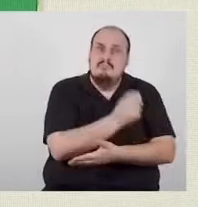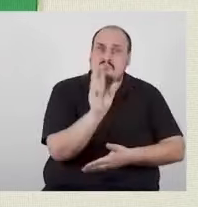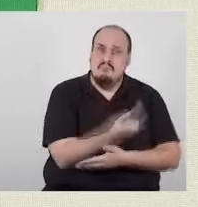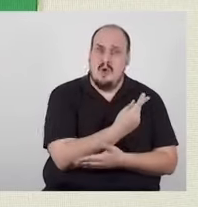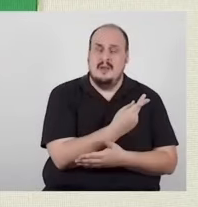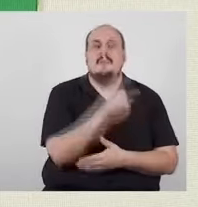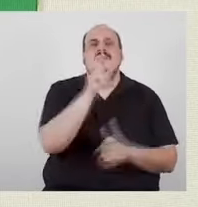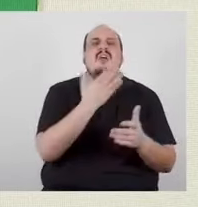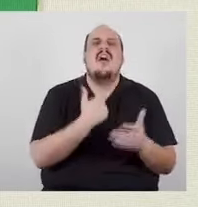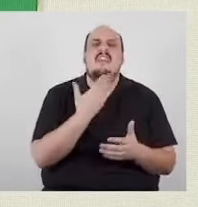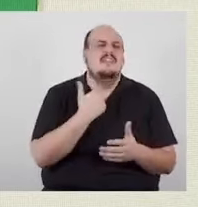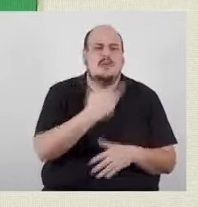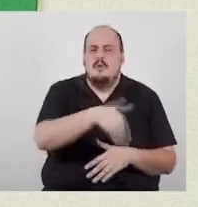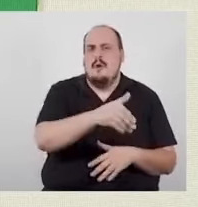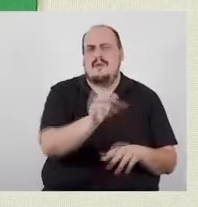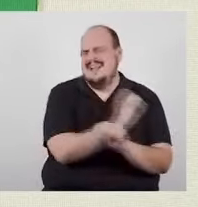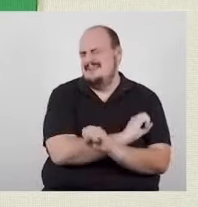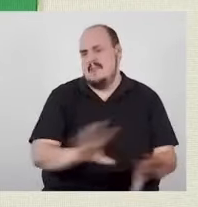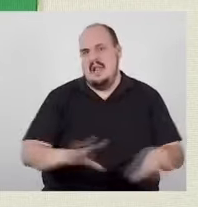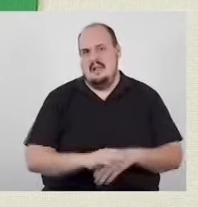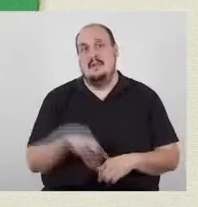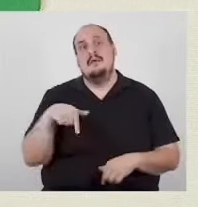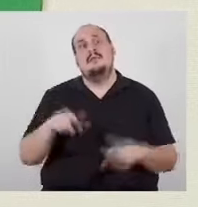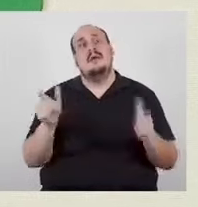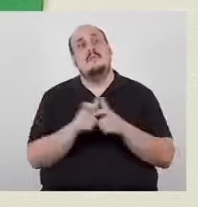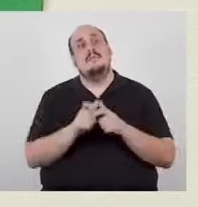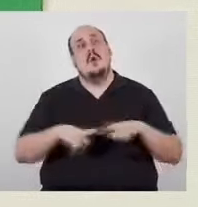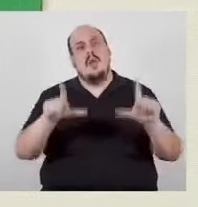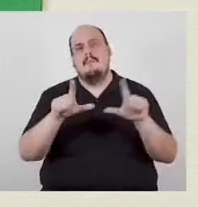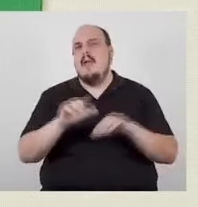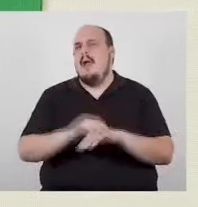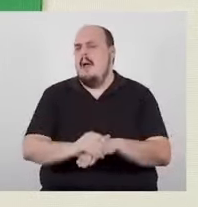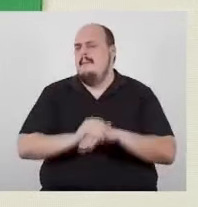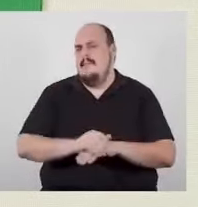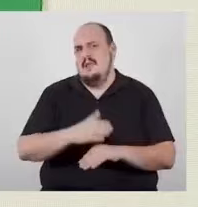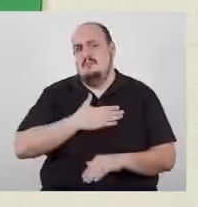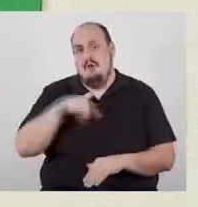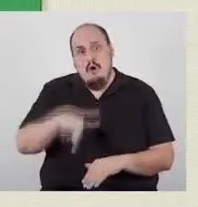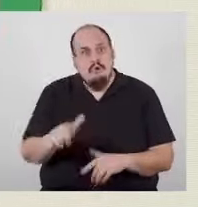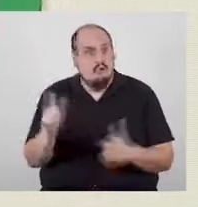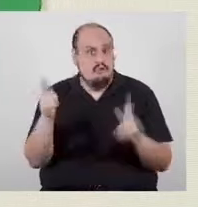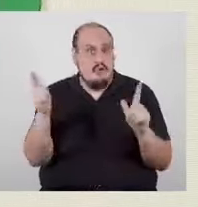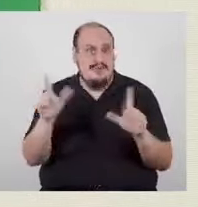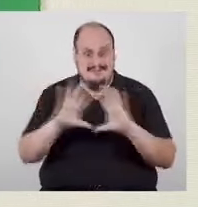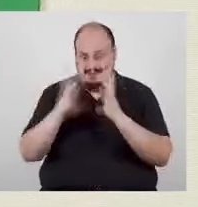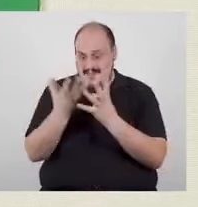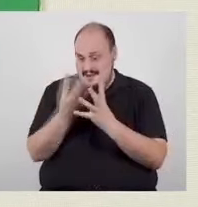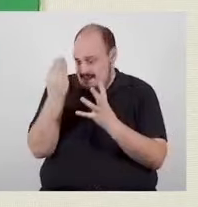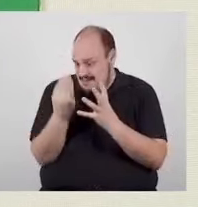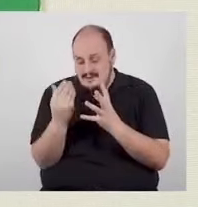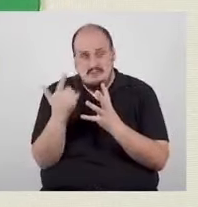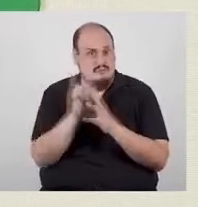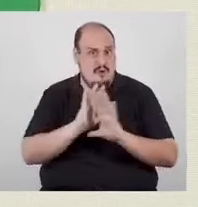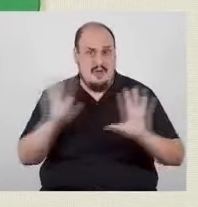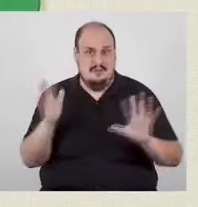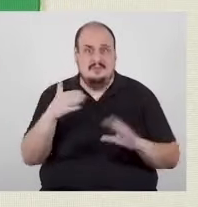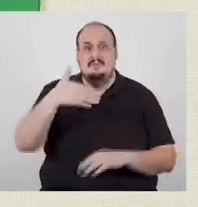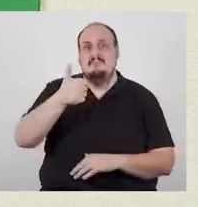trágico siempre. Y este programa lo quiero dedicar a mi amigo, que hoy no está en esta tierra, en este planeta,